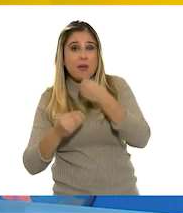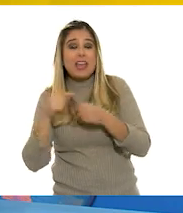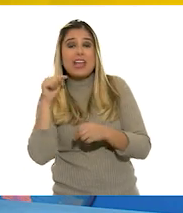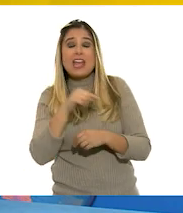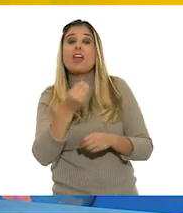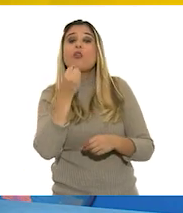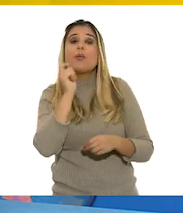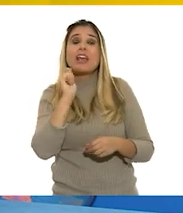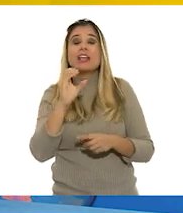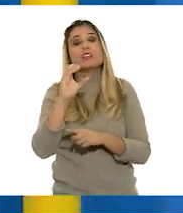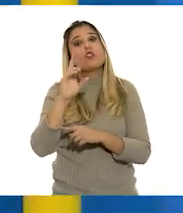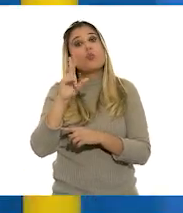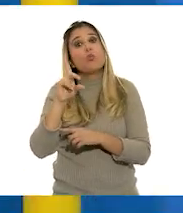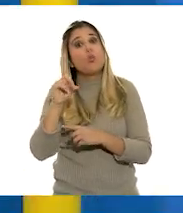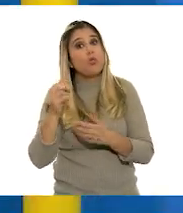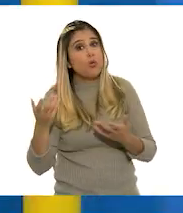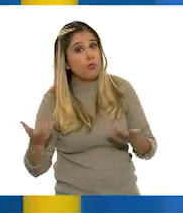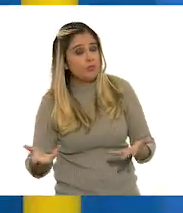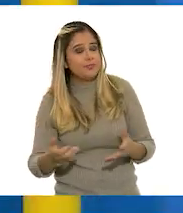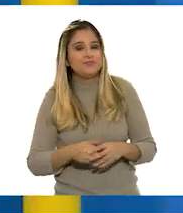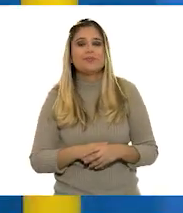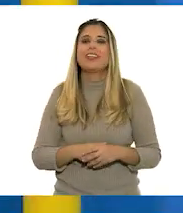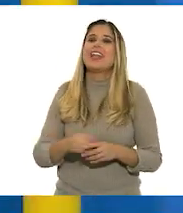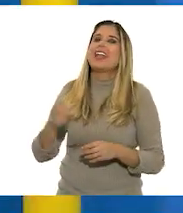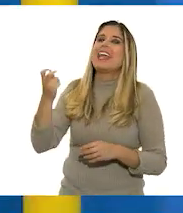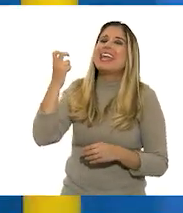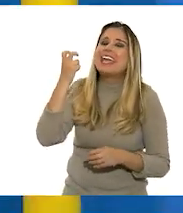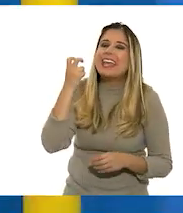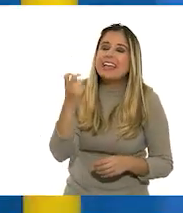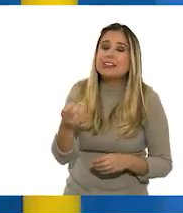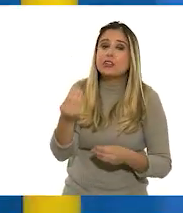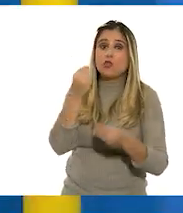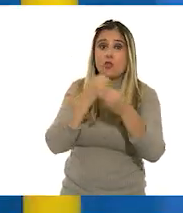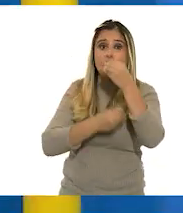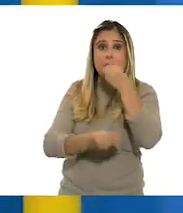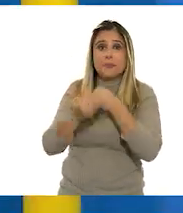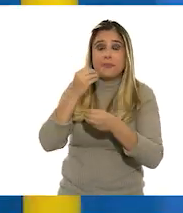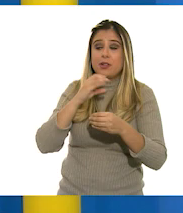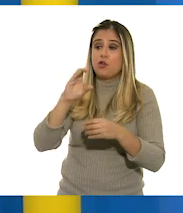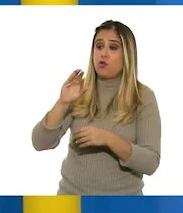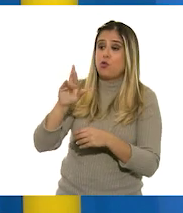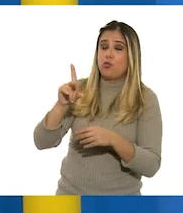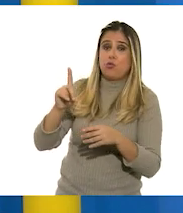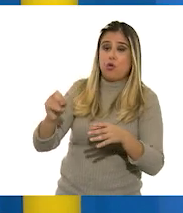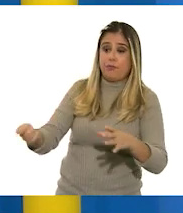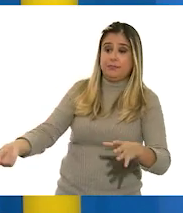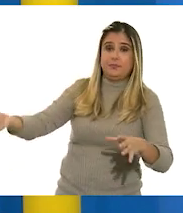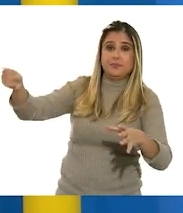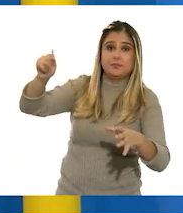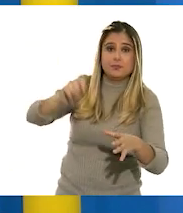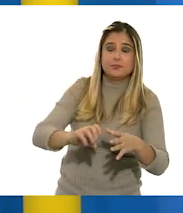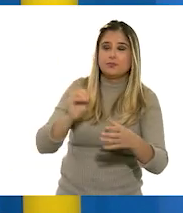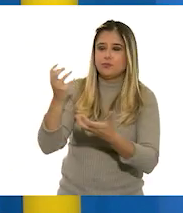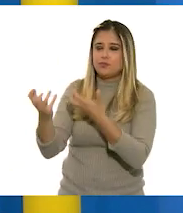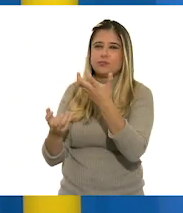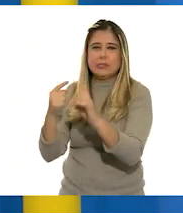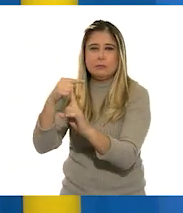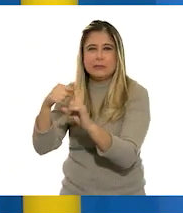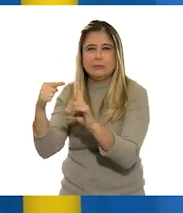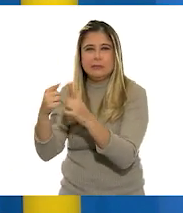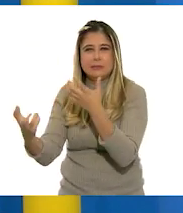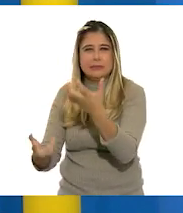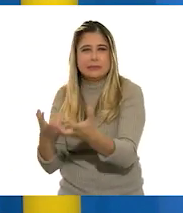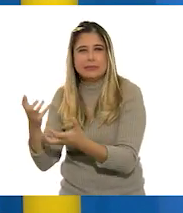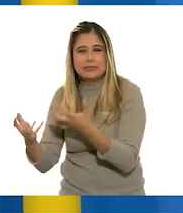un alimento crudo. Así es. De hecho, cuando los alimentos son servidos crudos o medio cocidos, los restaurantes deben